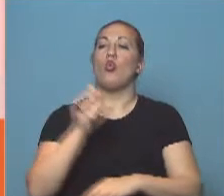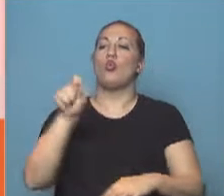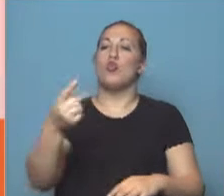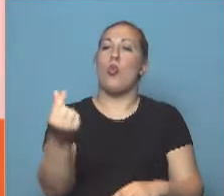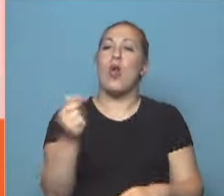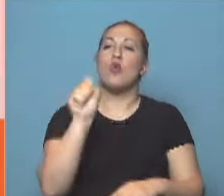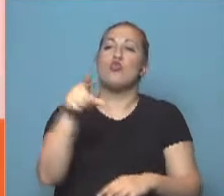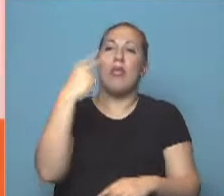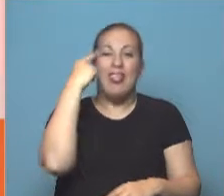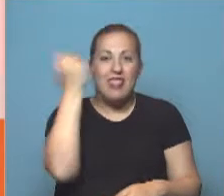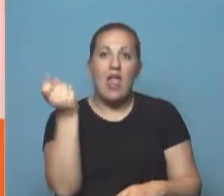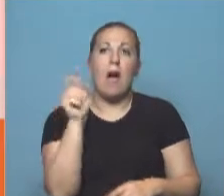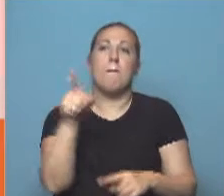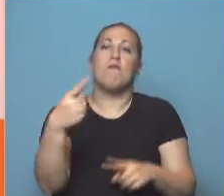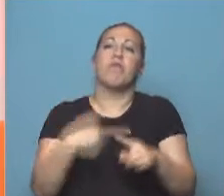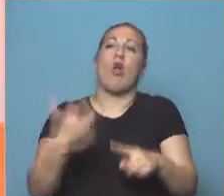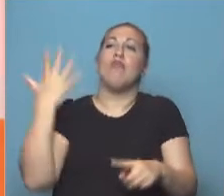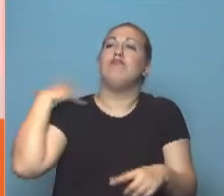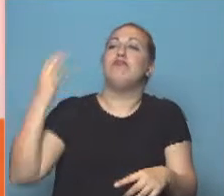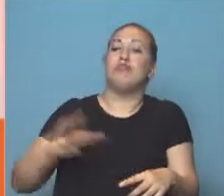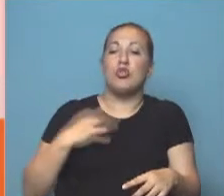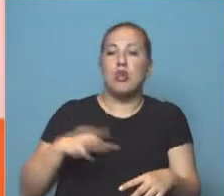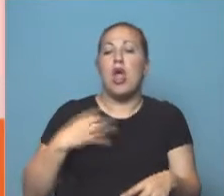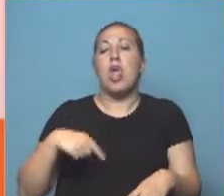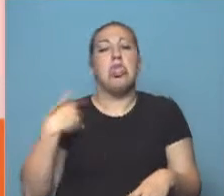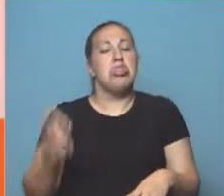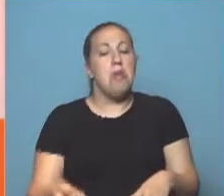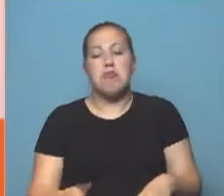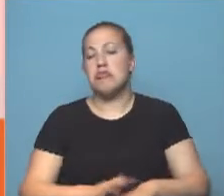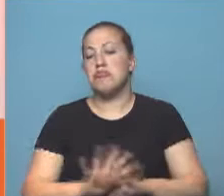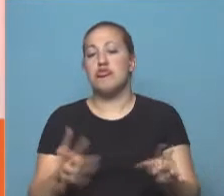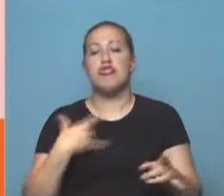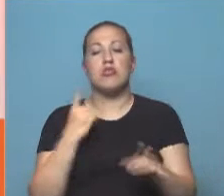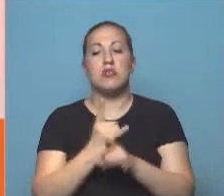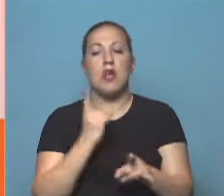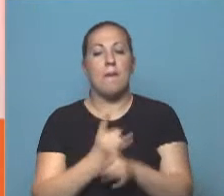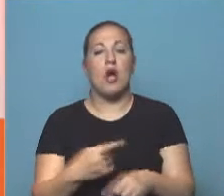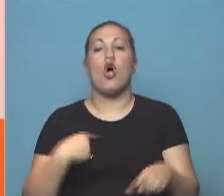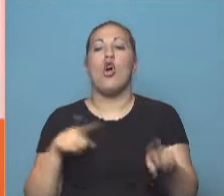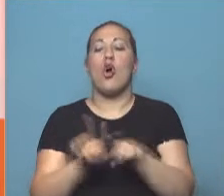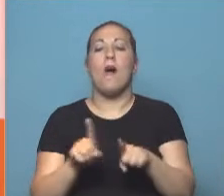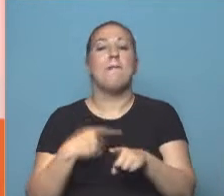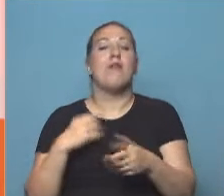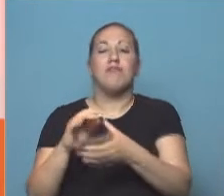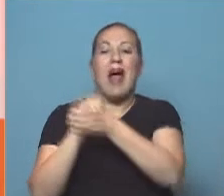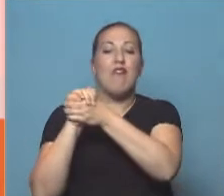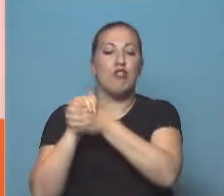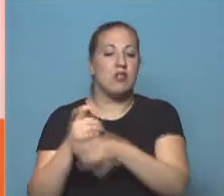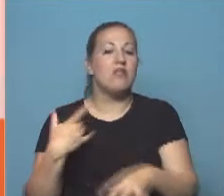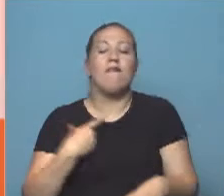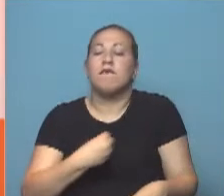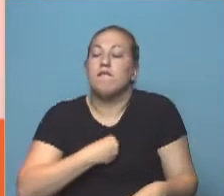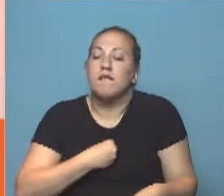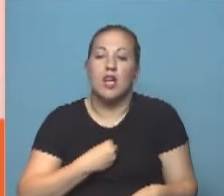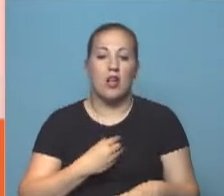por su trayectoria. Después, como los medios te ponen la etiqueta, yo siempre me identifiqué como alfonsinista, porque fue mi primer amor, María. O sea, yo